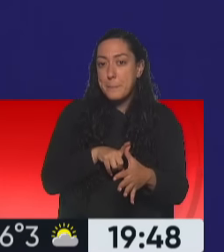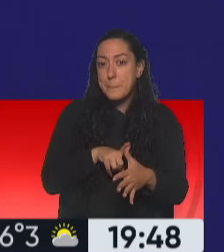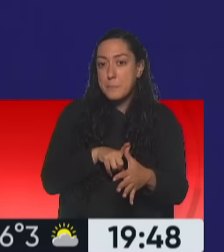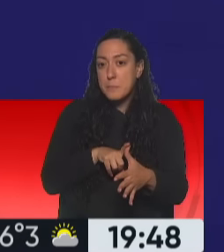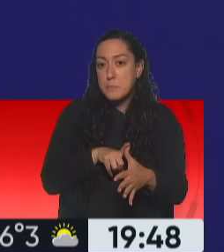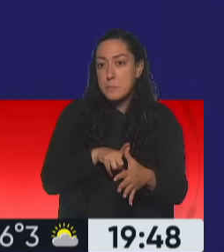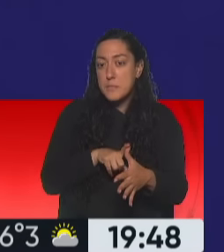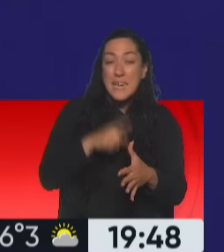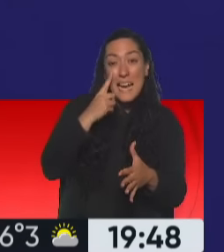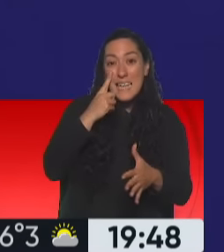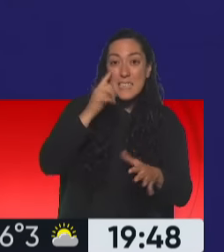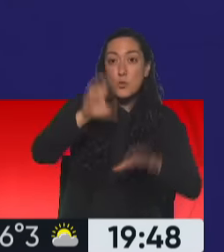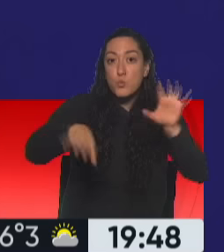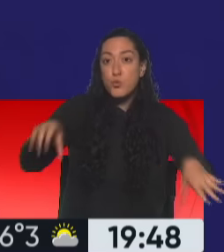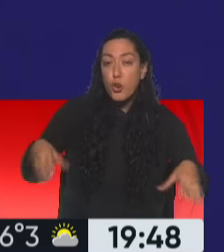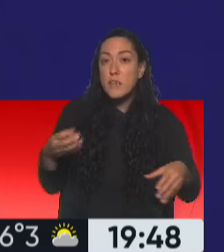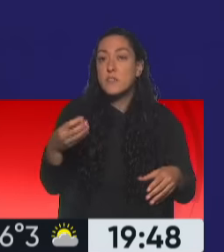digamos, las instituciones funcionan.